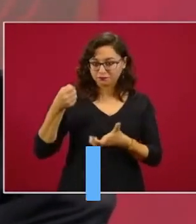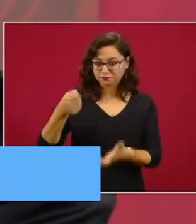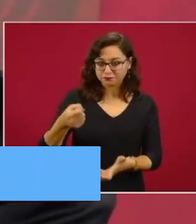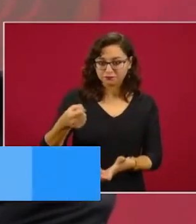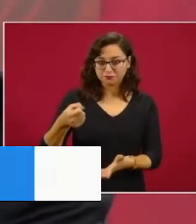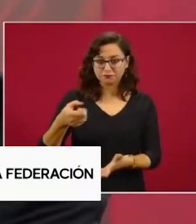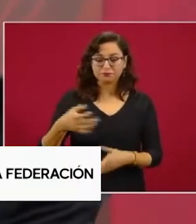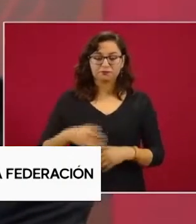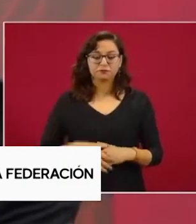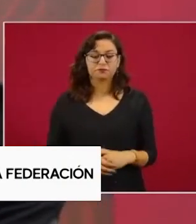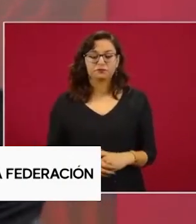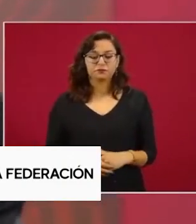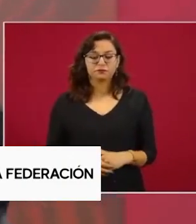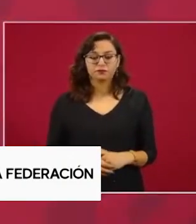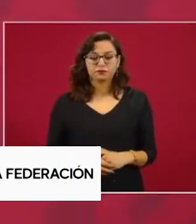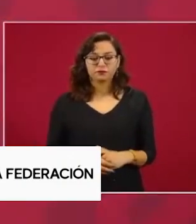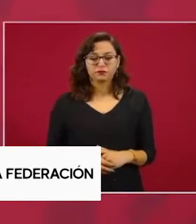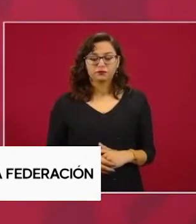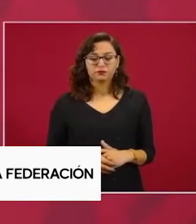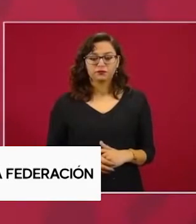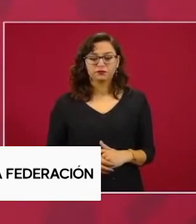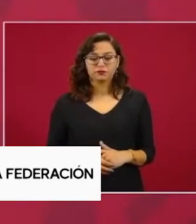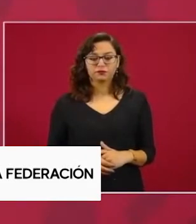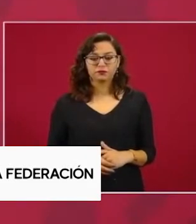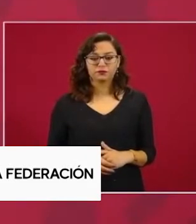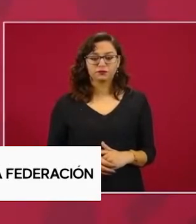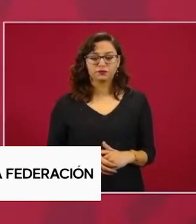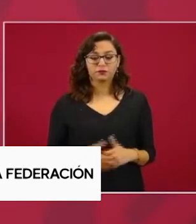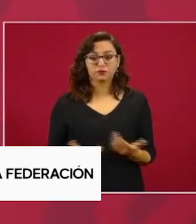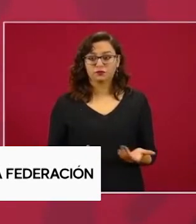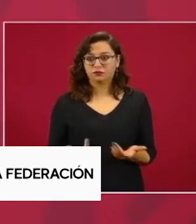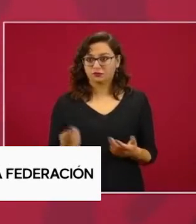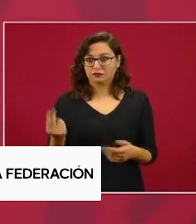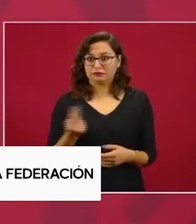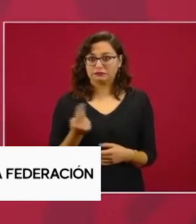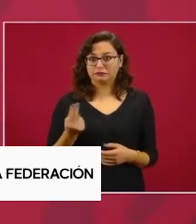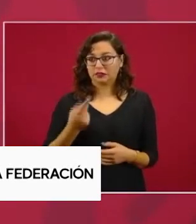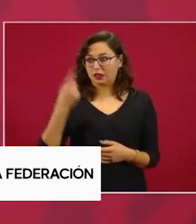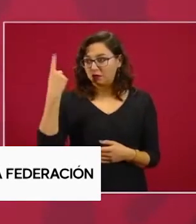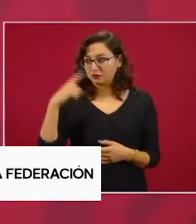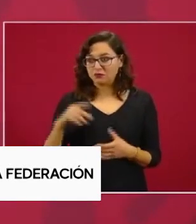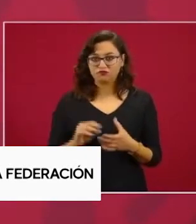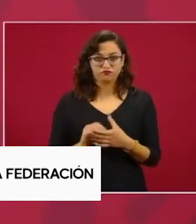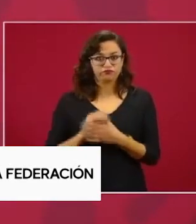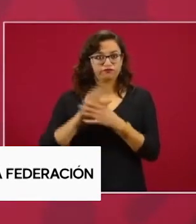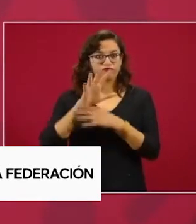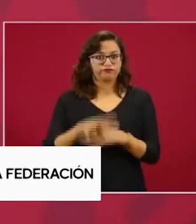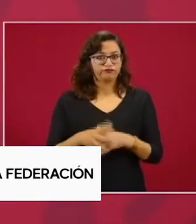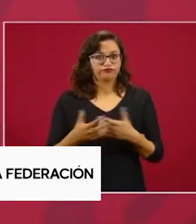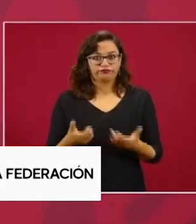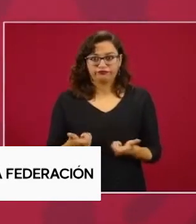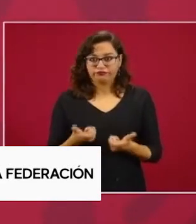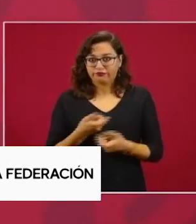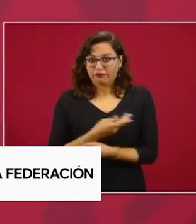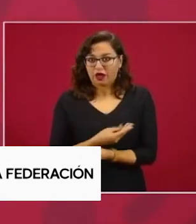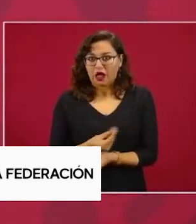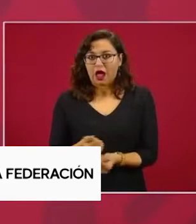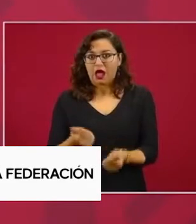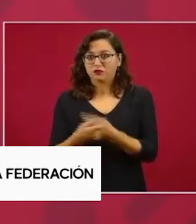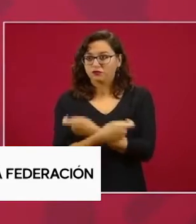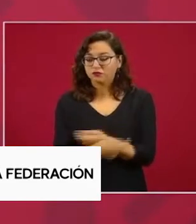El reto del estado de Guanajuato es tratar de ser menos dependiente del gasto federal, indicó el secretario de